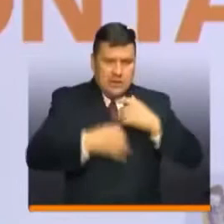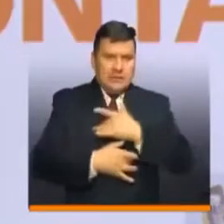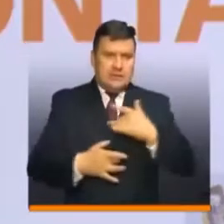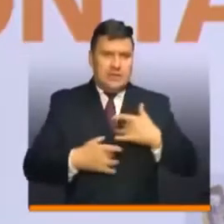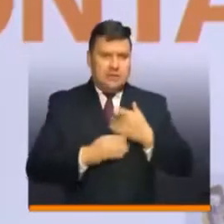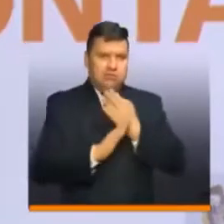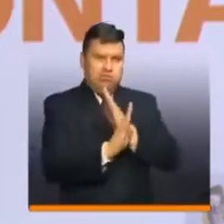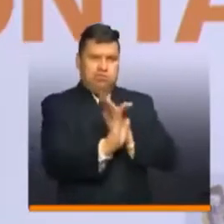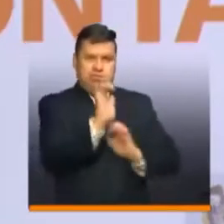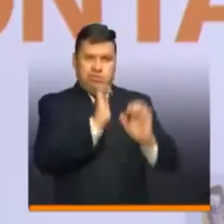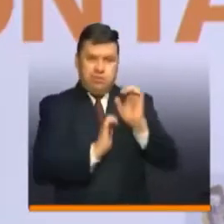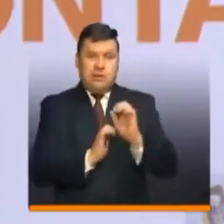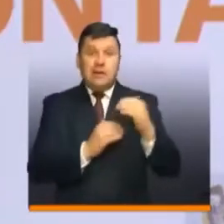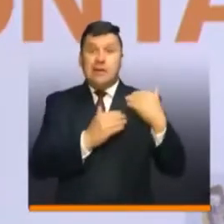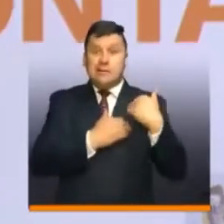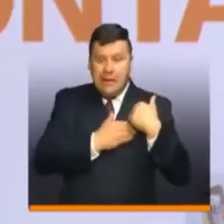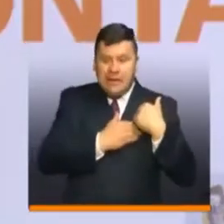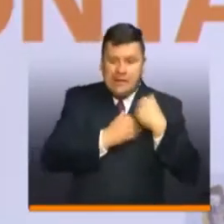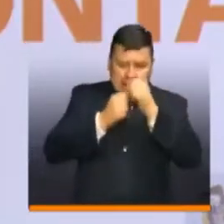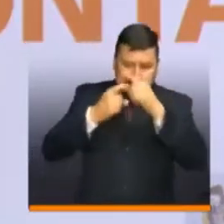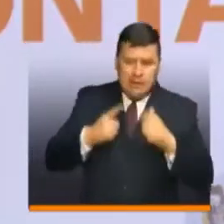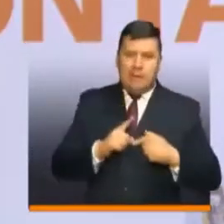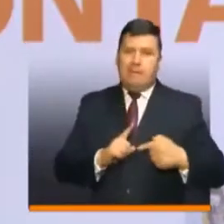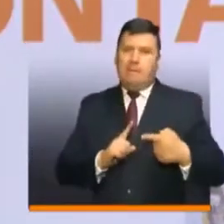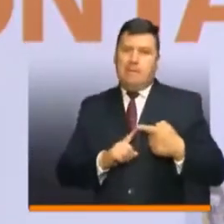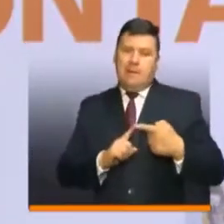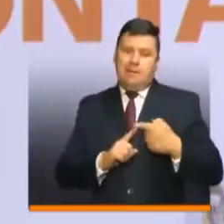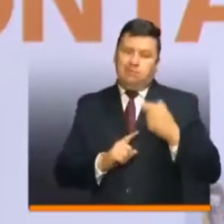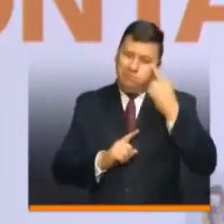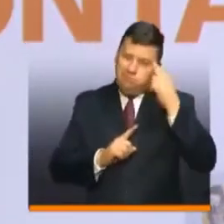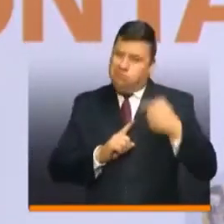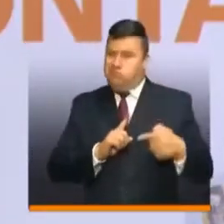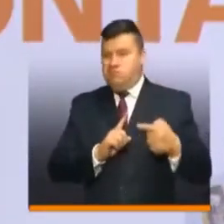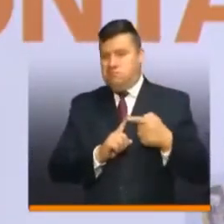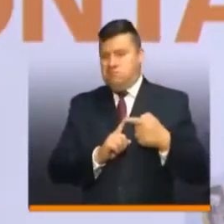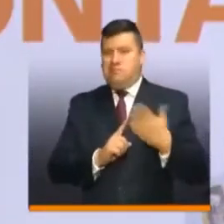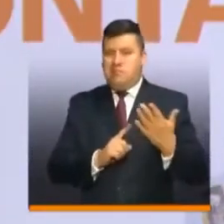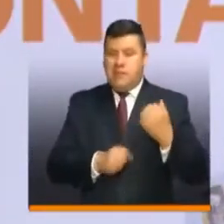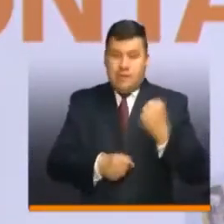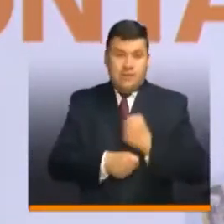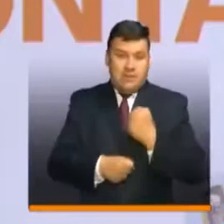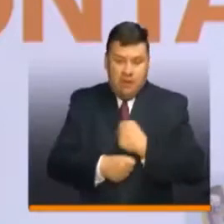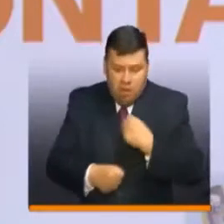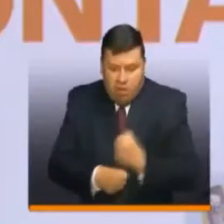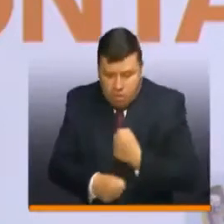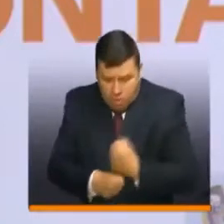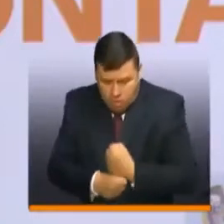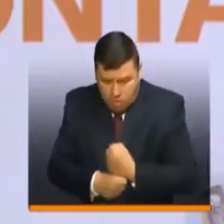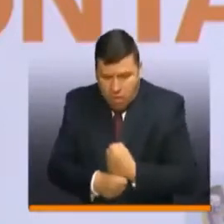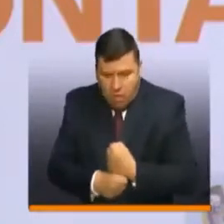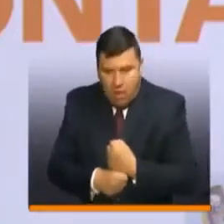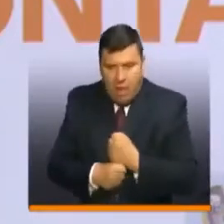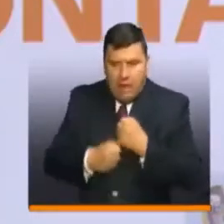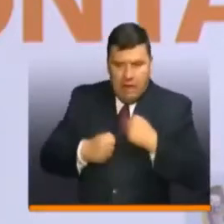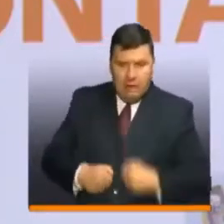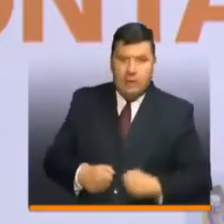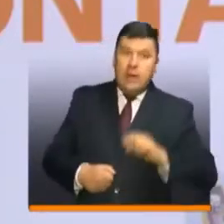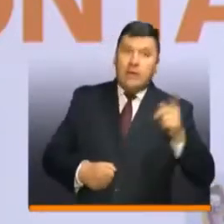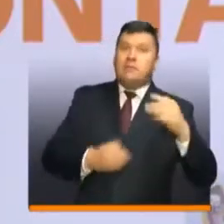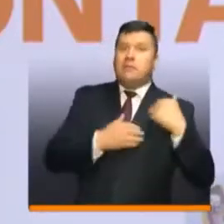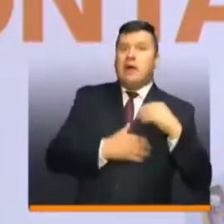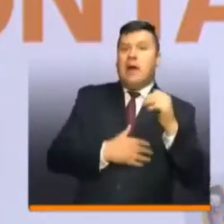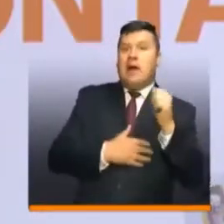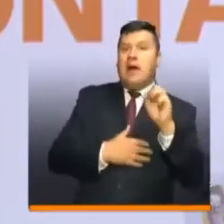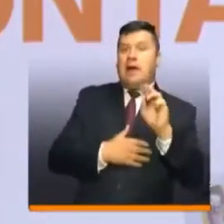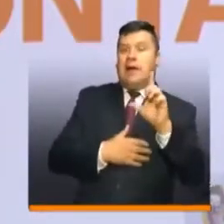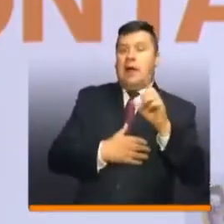con esa línea de responsabilidad primero naturalmente los empleadores después también las haré él y